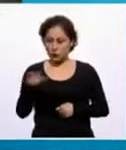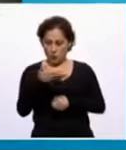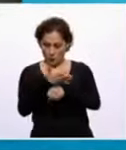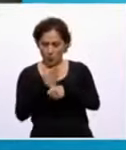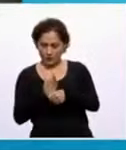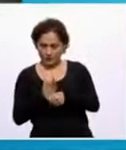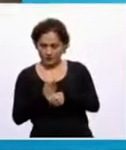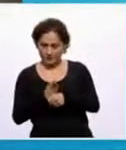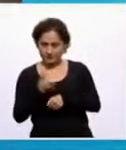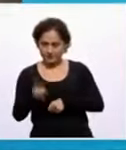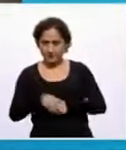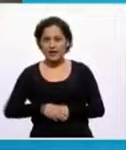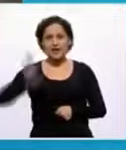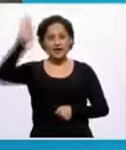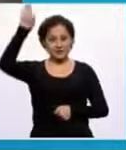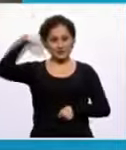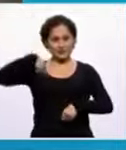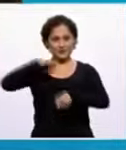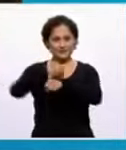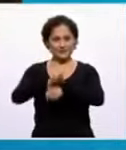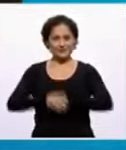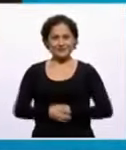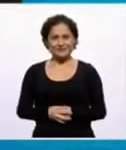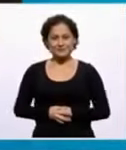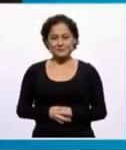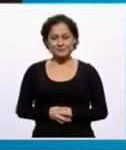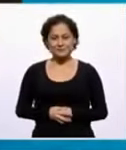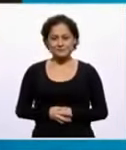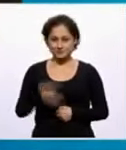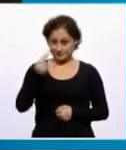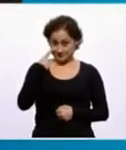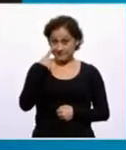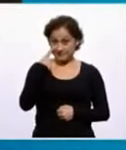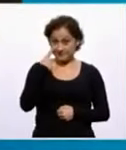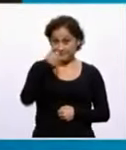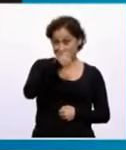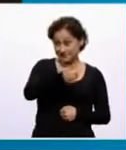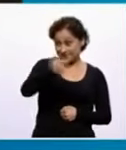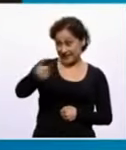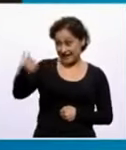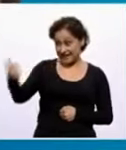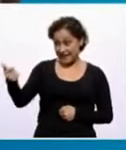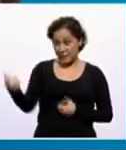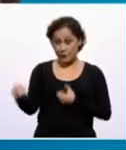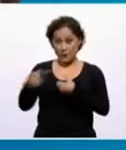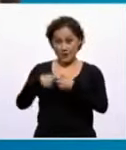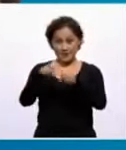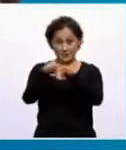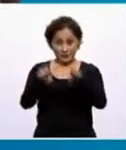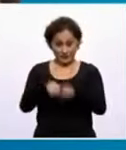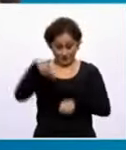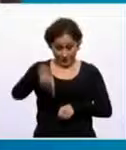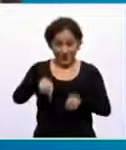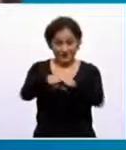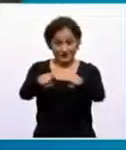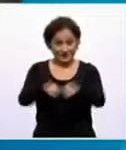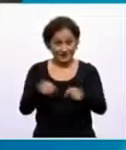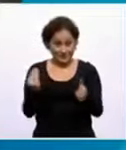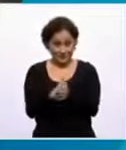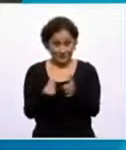¿no? Y yo defensa. ¿Veis? Todos formáis parte del equipo de la clase. No estéis